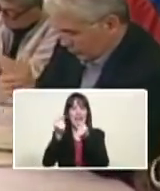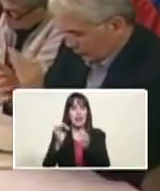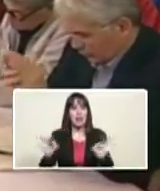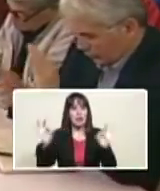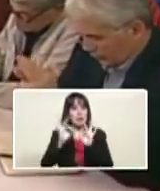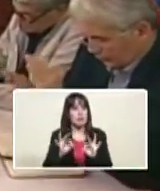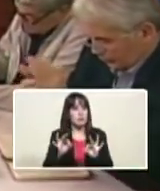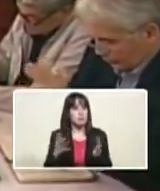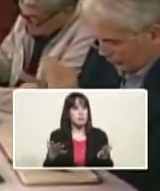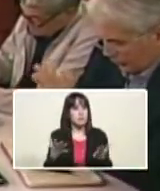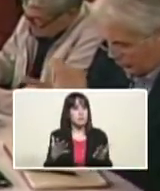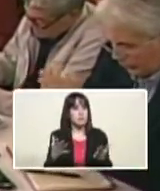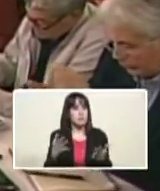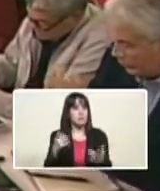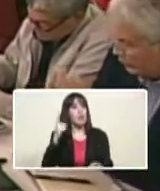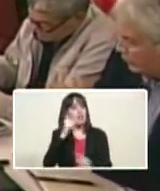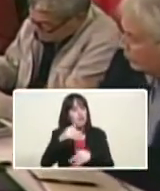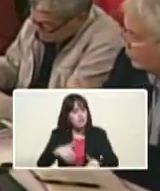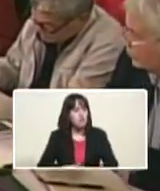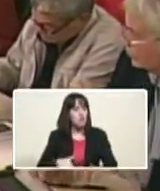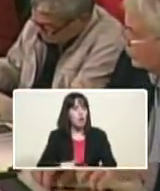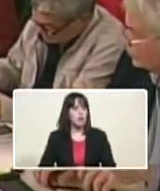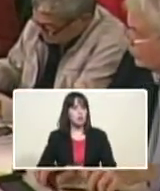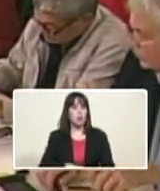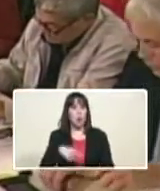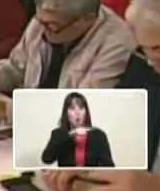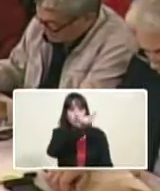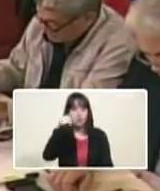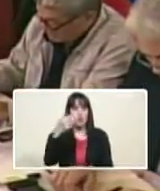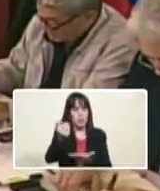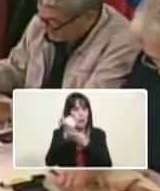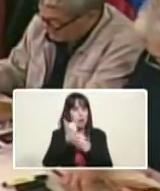Tenemos que lograrlo, compañeros. Ustedes me van a ayudar, ¿verdad?